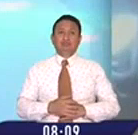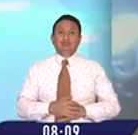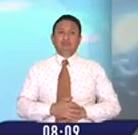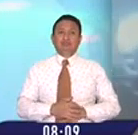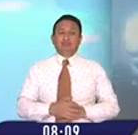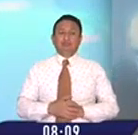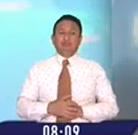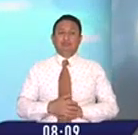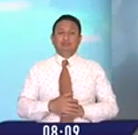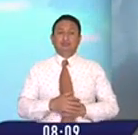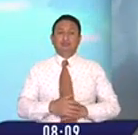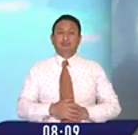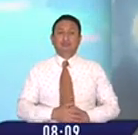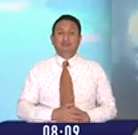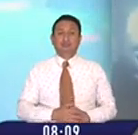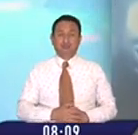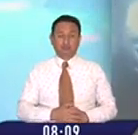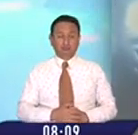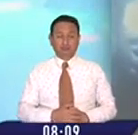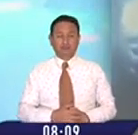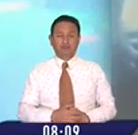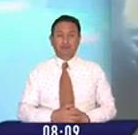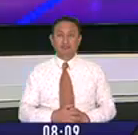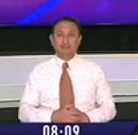En Quito informó Iván Casamen.